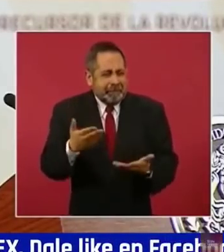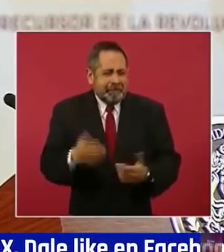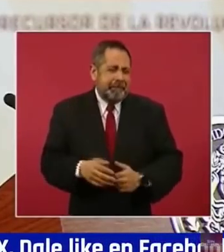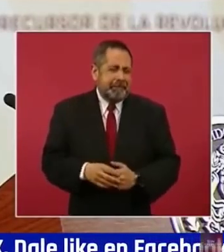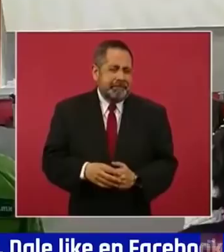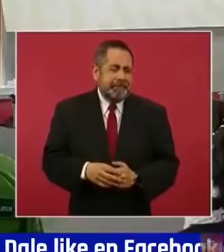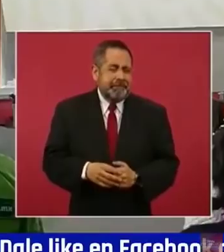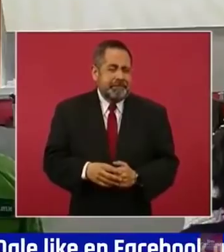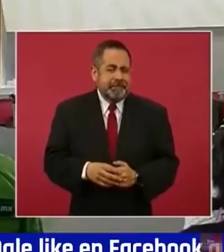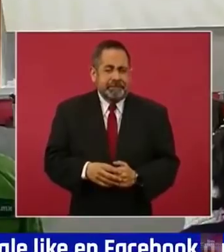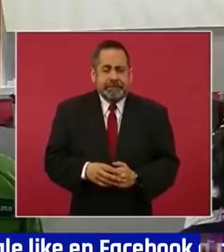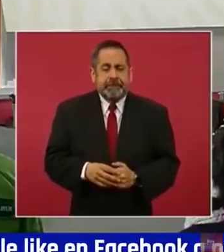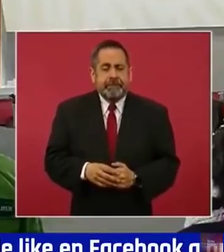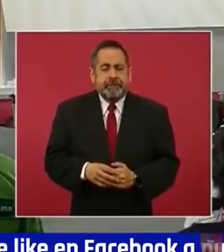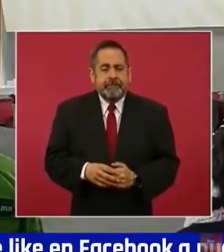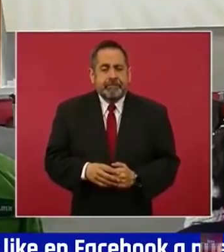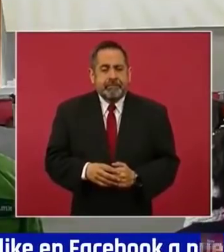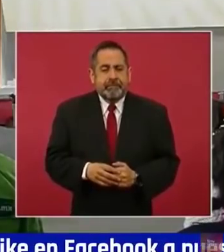Entonces,